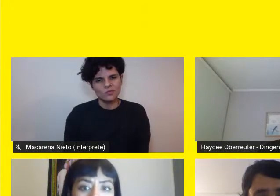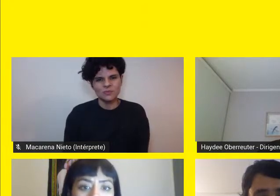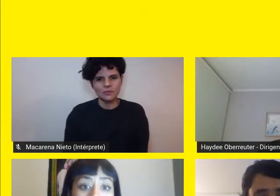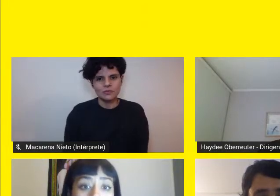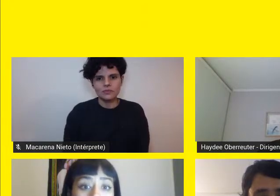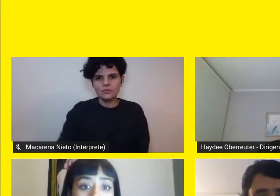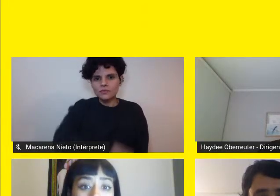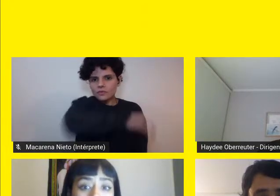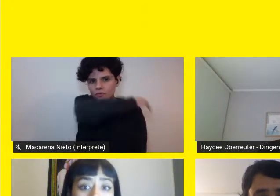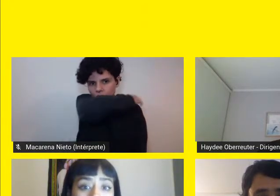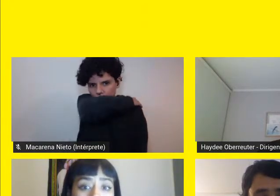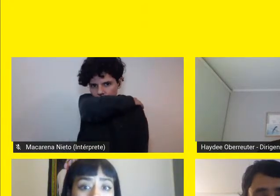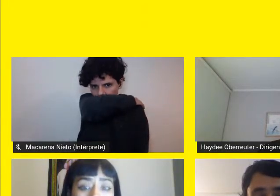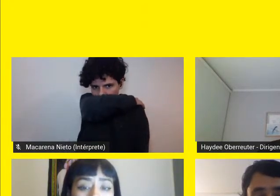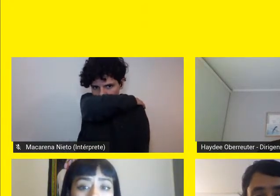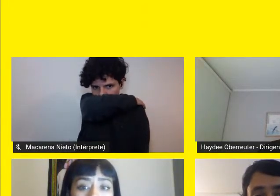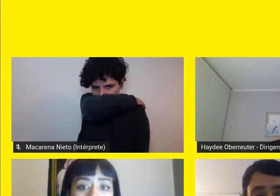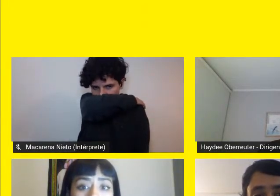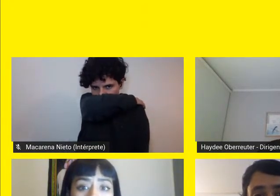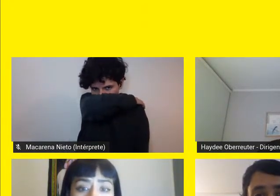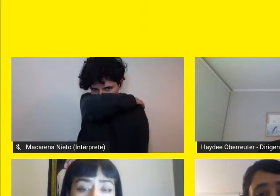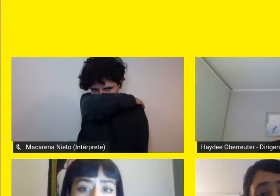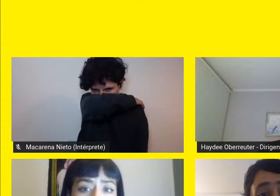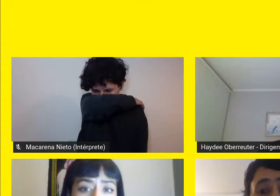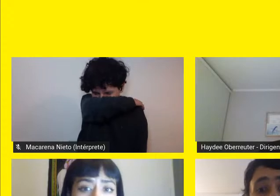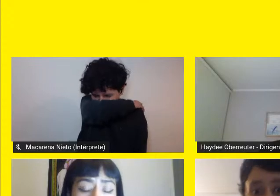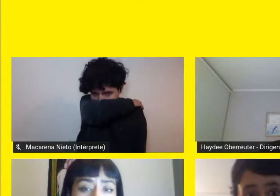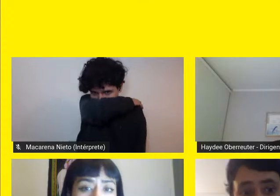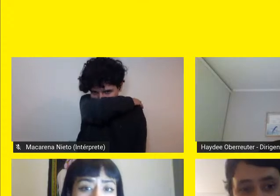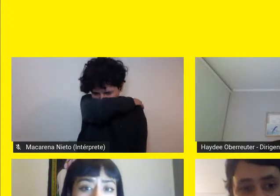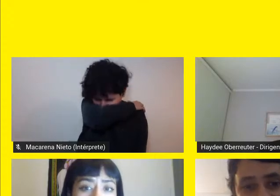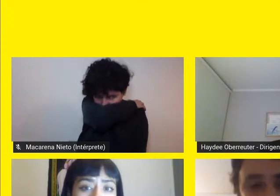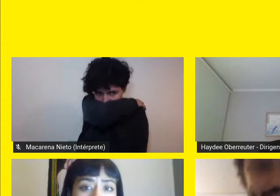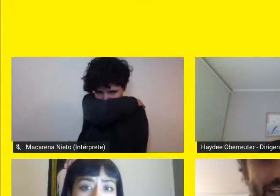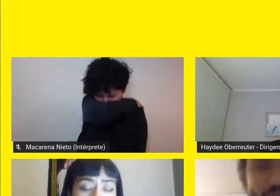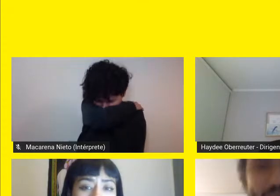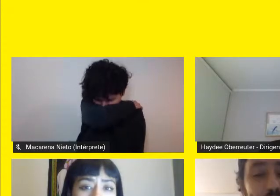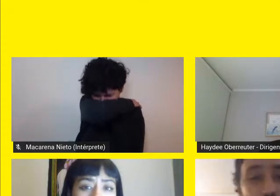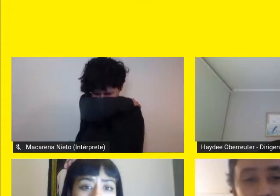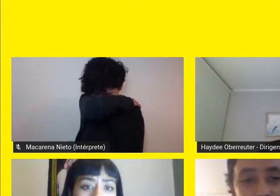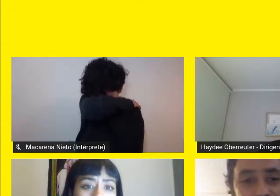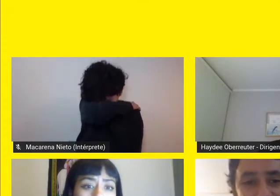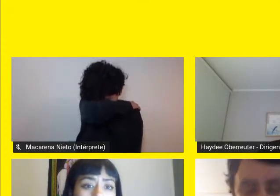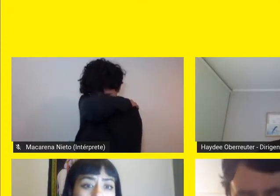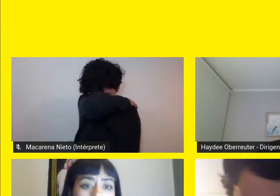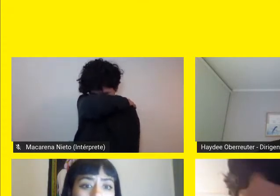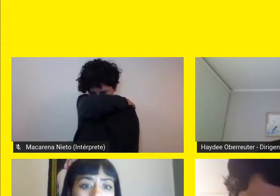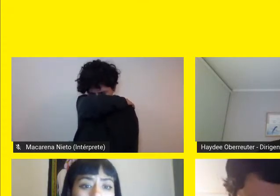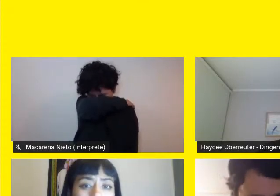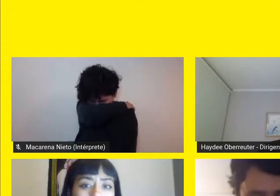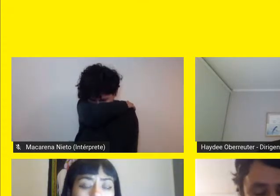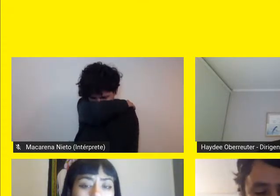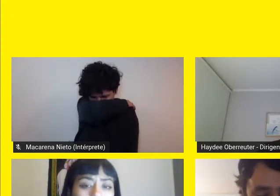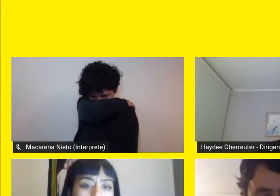No se te escuchó, Alejandra. Francisco, ¿quiere opinar al respecto? Bien, perdón, no lo había escuchado. Bueno.